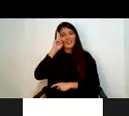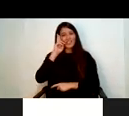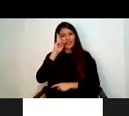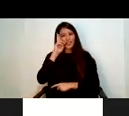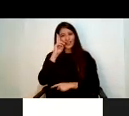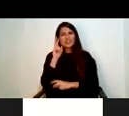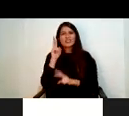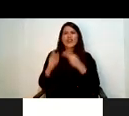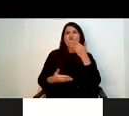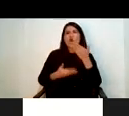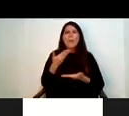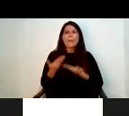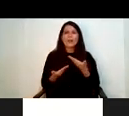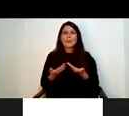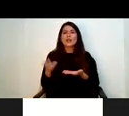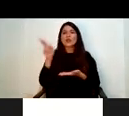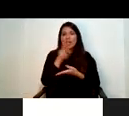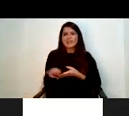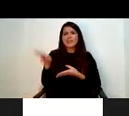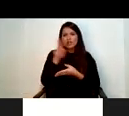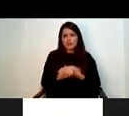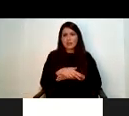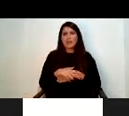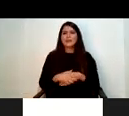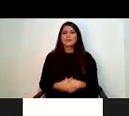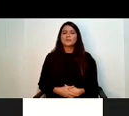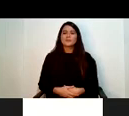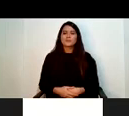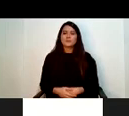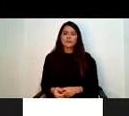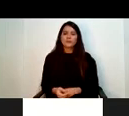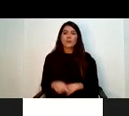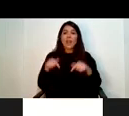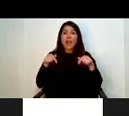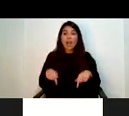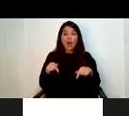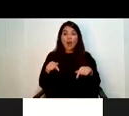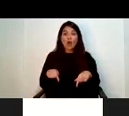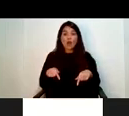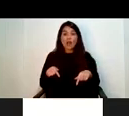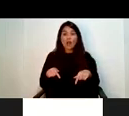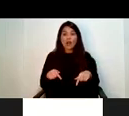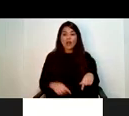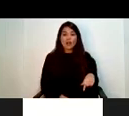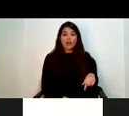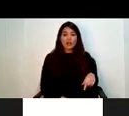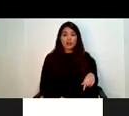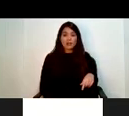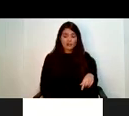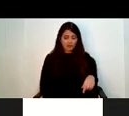los comportamientos estereotipados. Y ahora nos vamos a